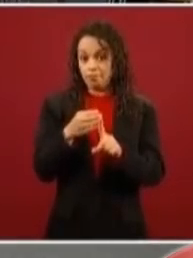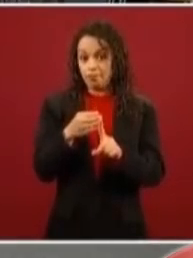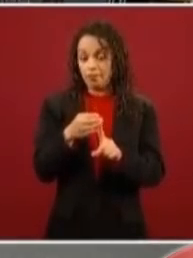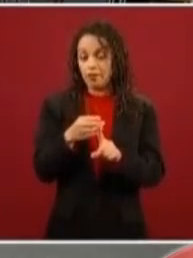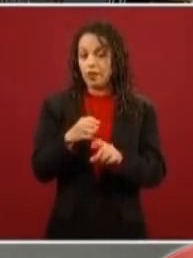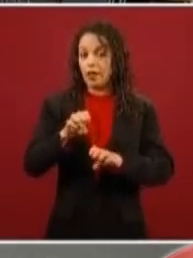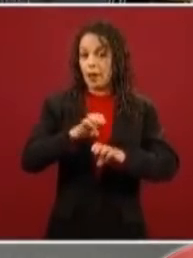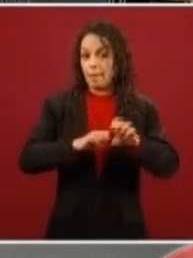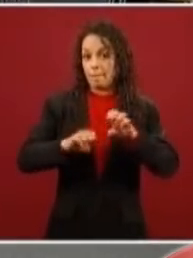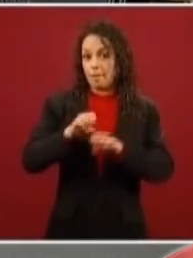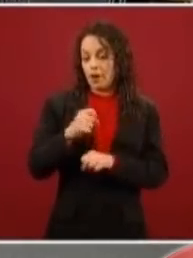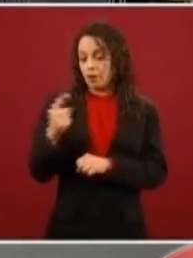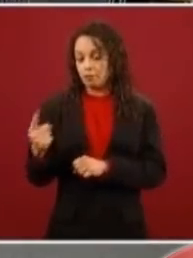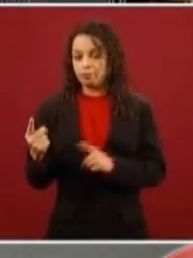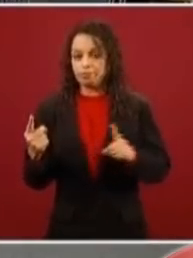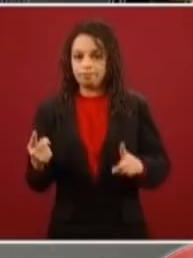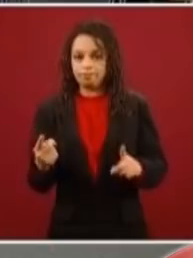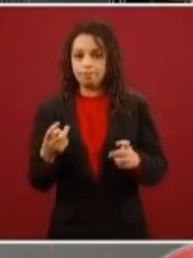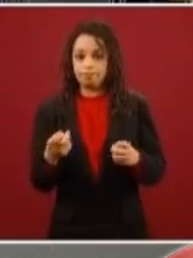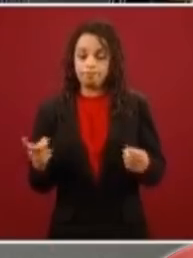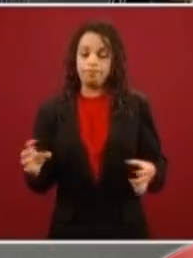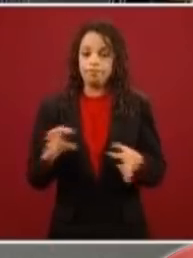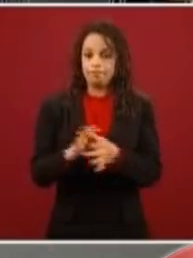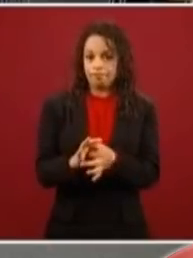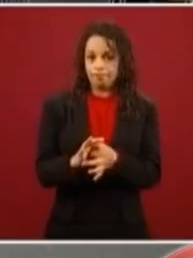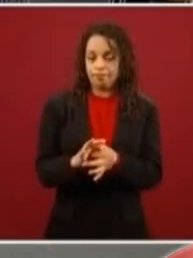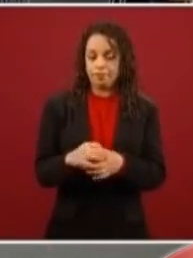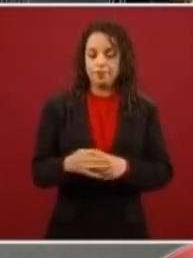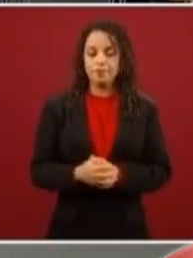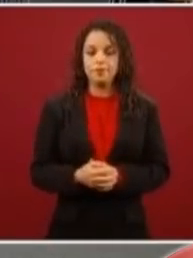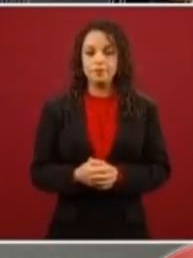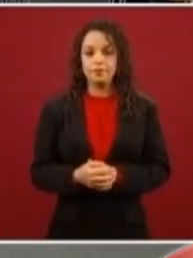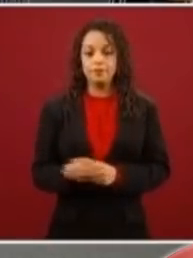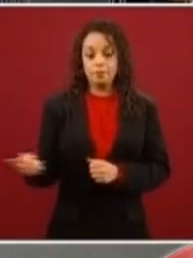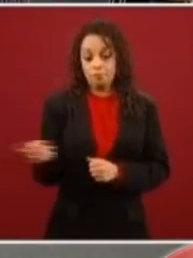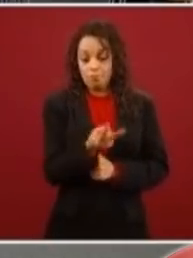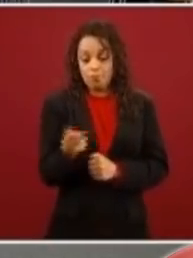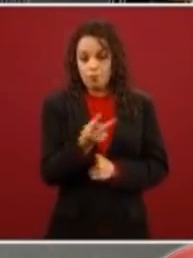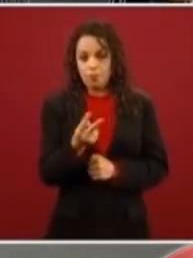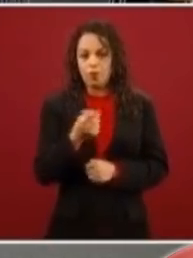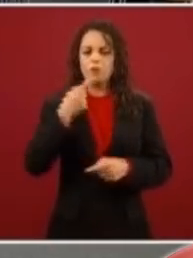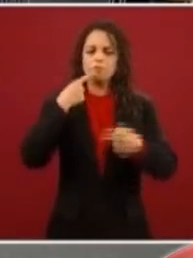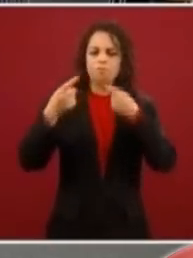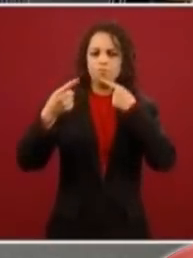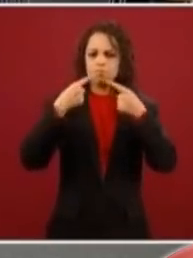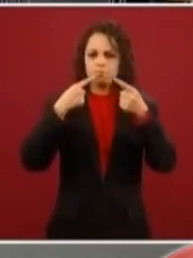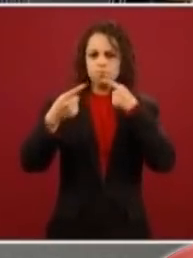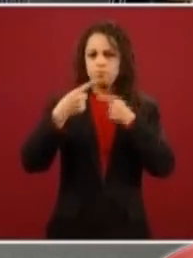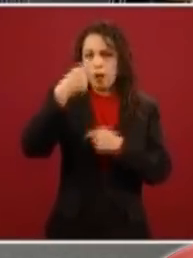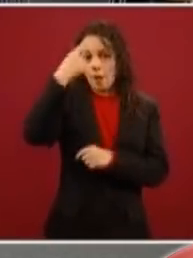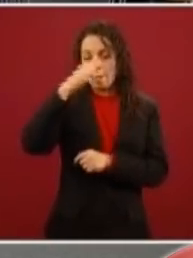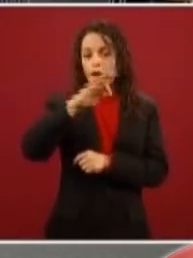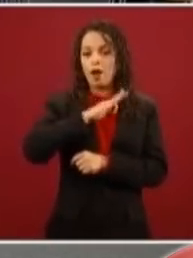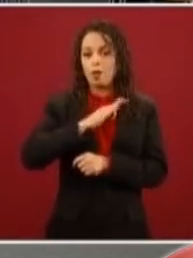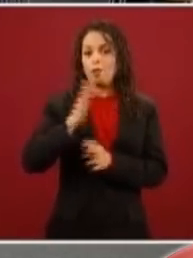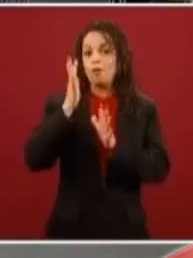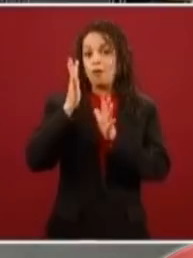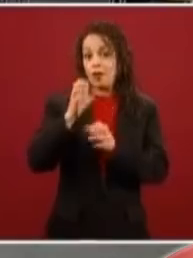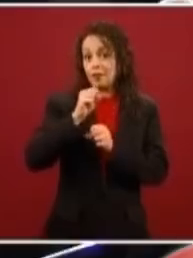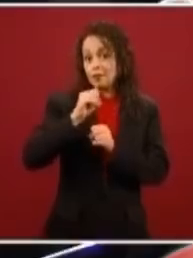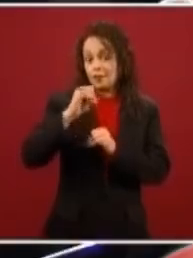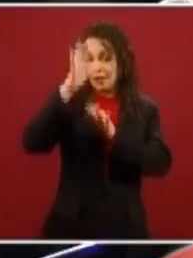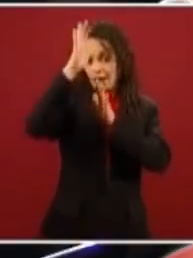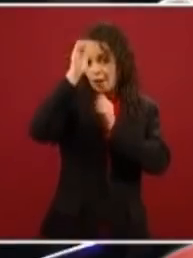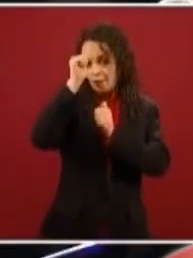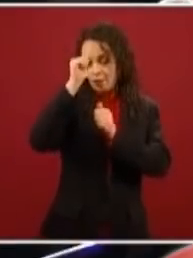empresas. Deseamos que se pongan de acuerdo, pero